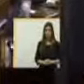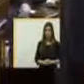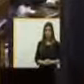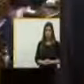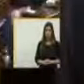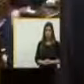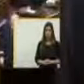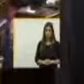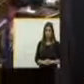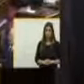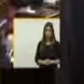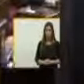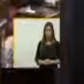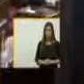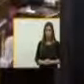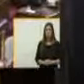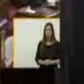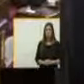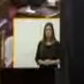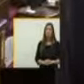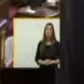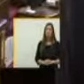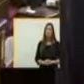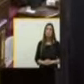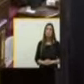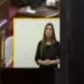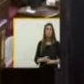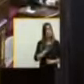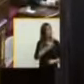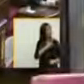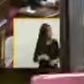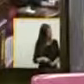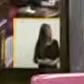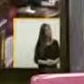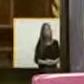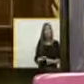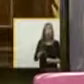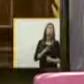funciona y lo que funciona no lo quiere, la lógica es no haber ido. Por aquí, a ver, Gonzalo.